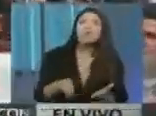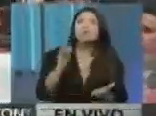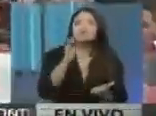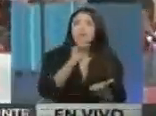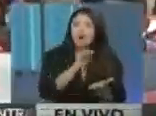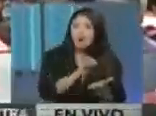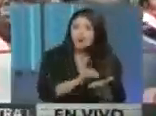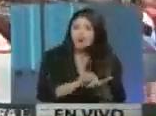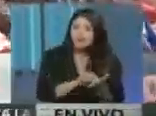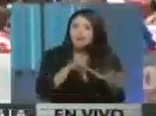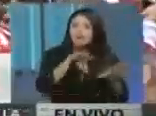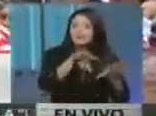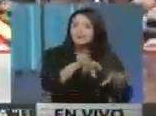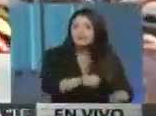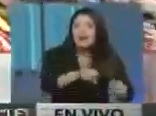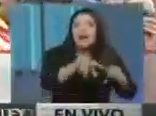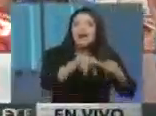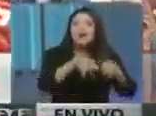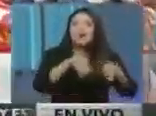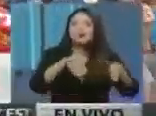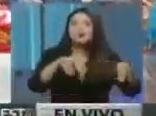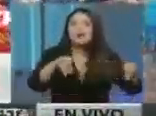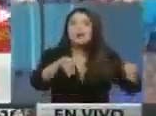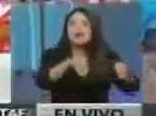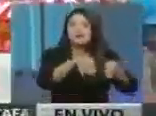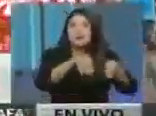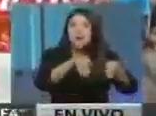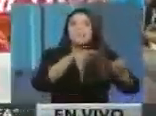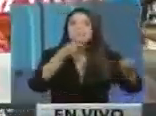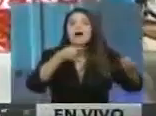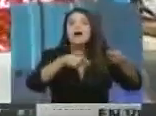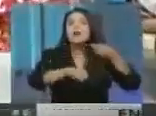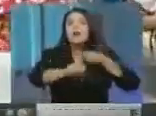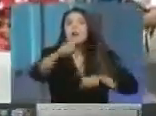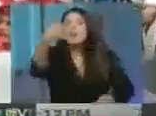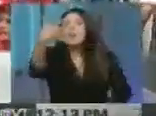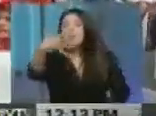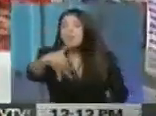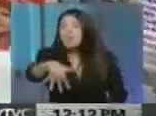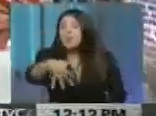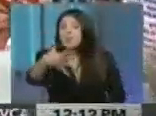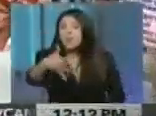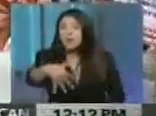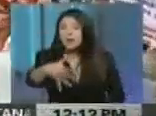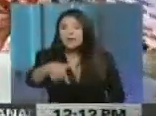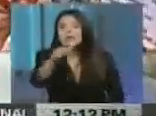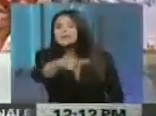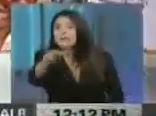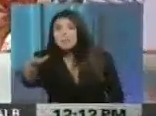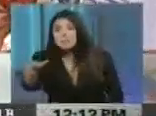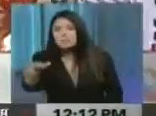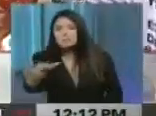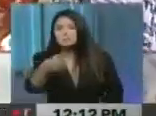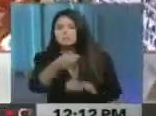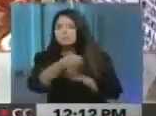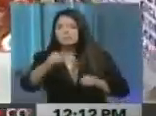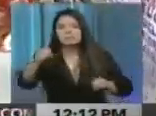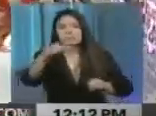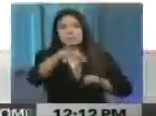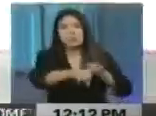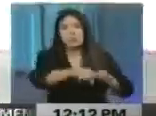ponerle la mano a los terrenos para venderlos bien caros y que el pueblo no pudiera acceder.